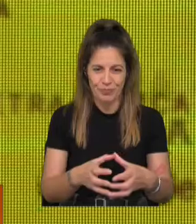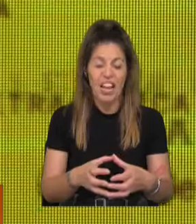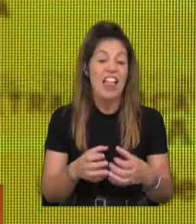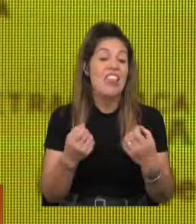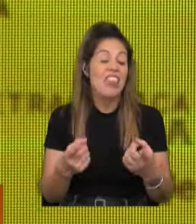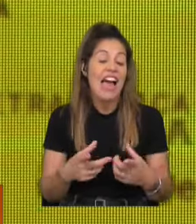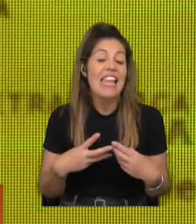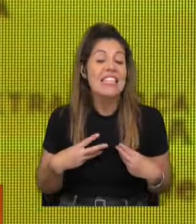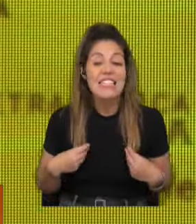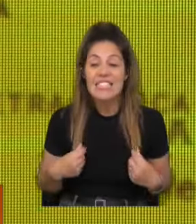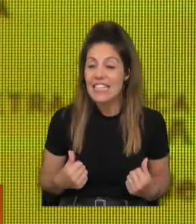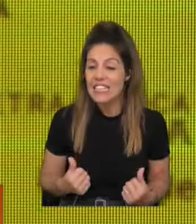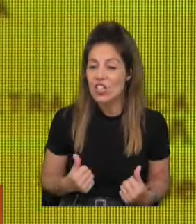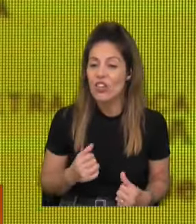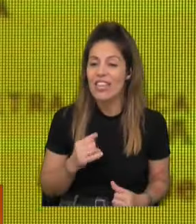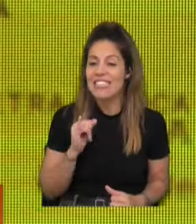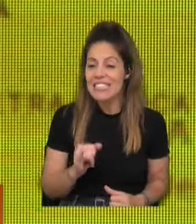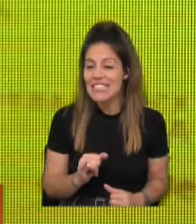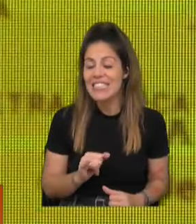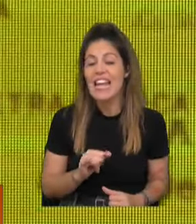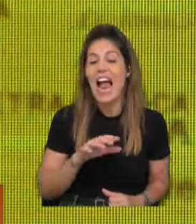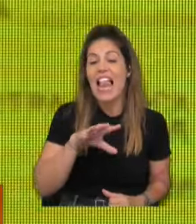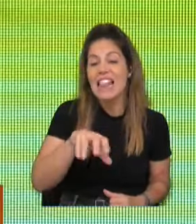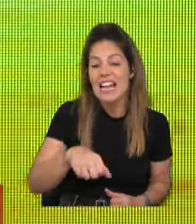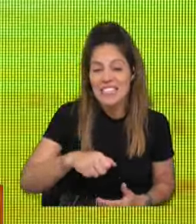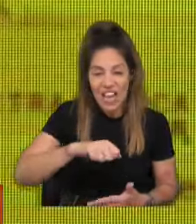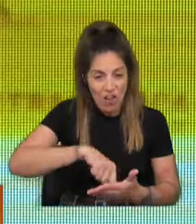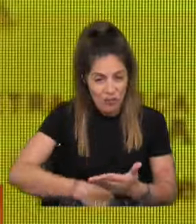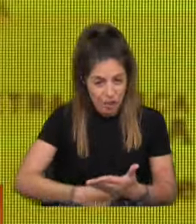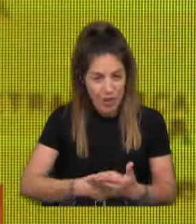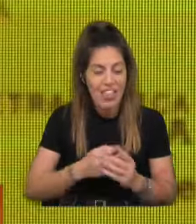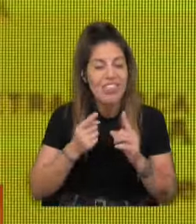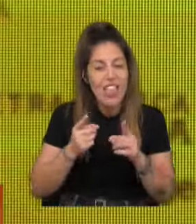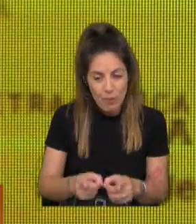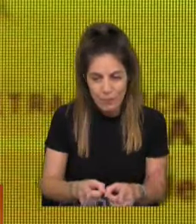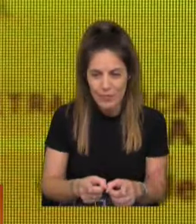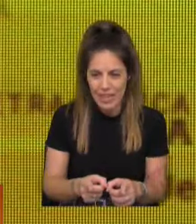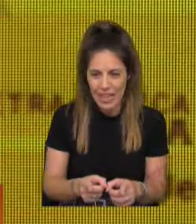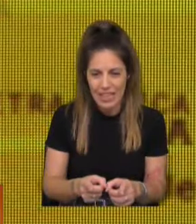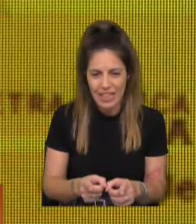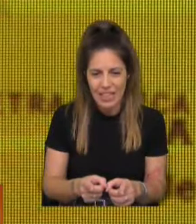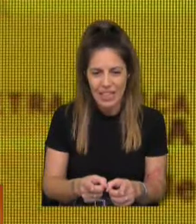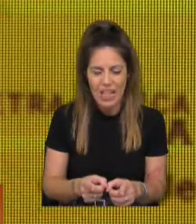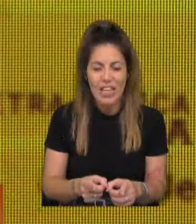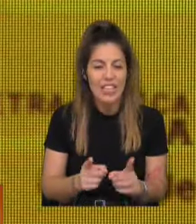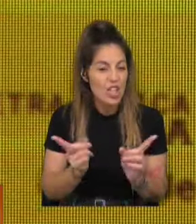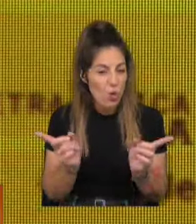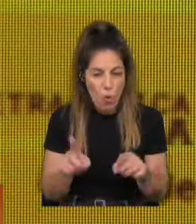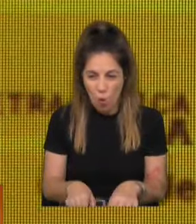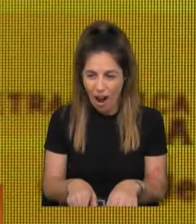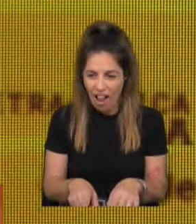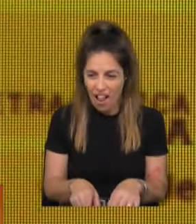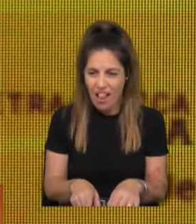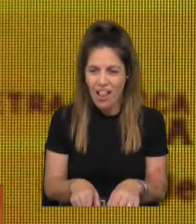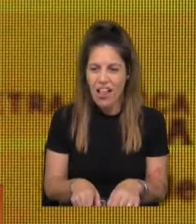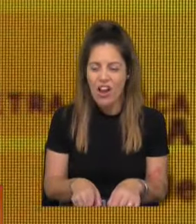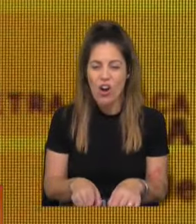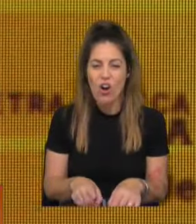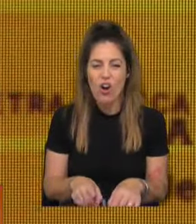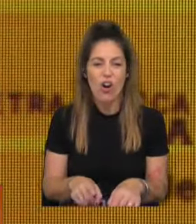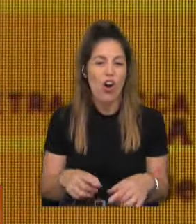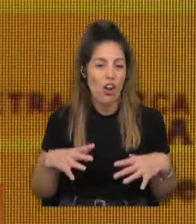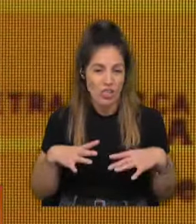la impresión que si se alcanzaran las firmas también este como pasa con con el plebiscito de seguridad